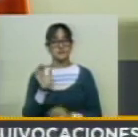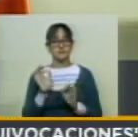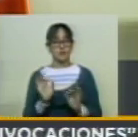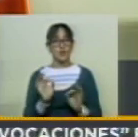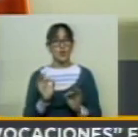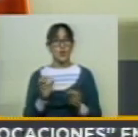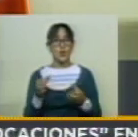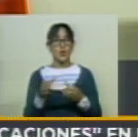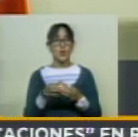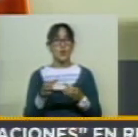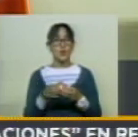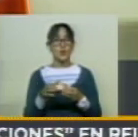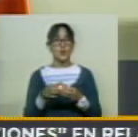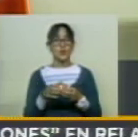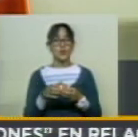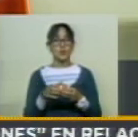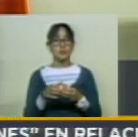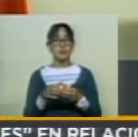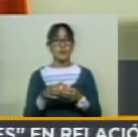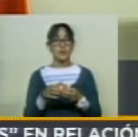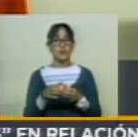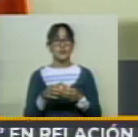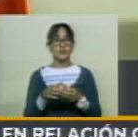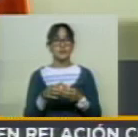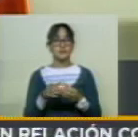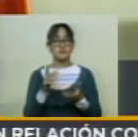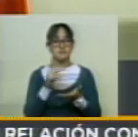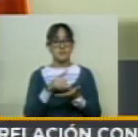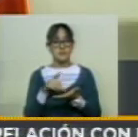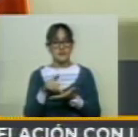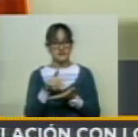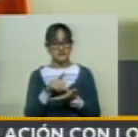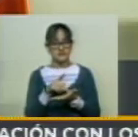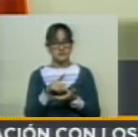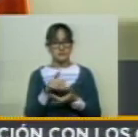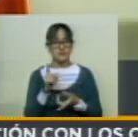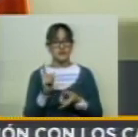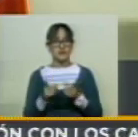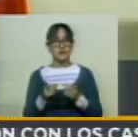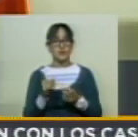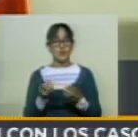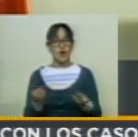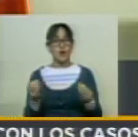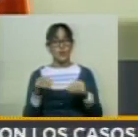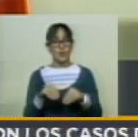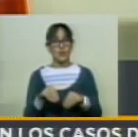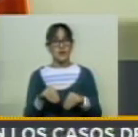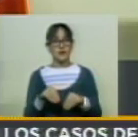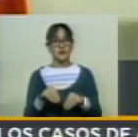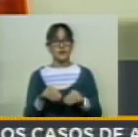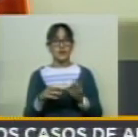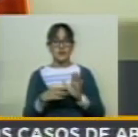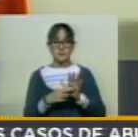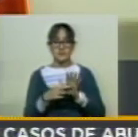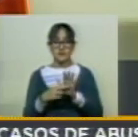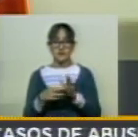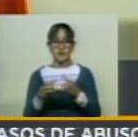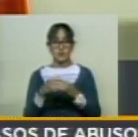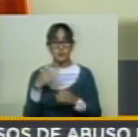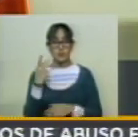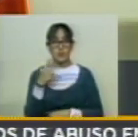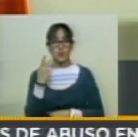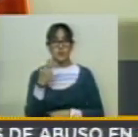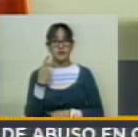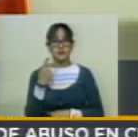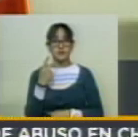el grupo de alto nivel en que participan, tal como lo establecen los acuerdos, los representantes de los partidos políticos